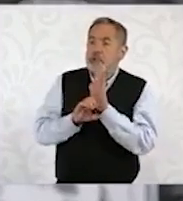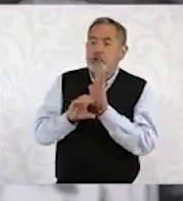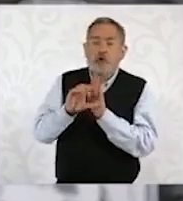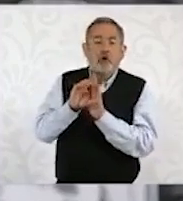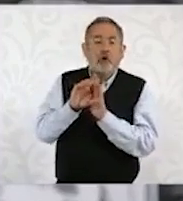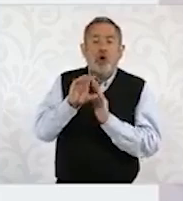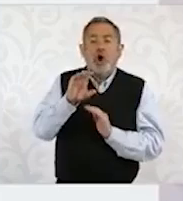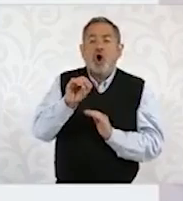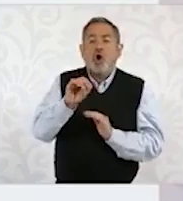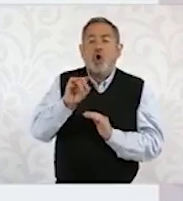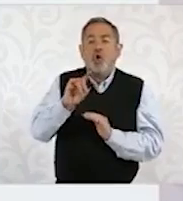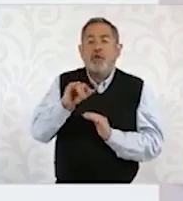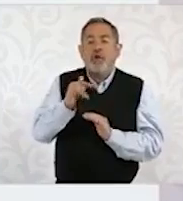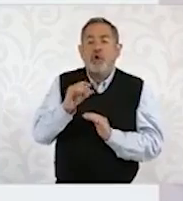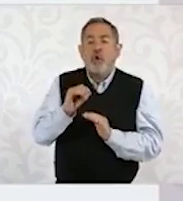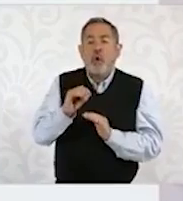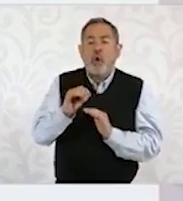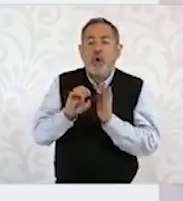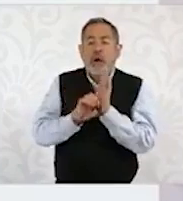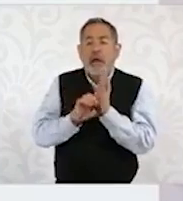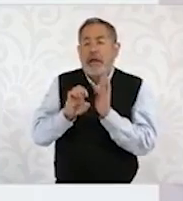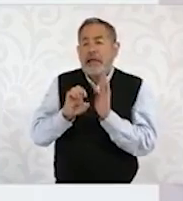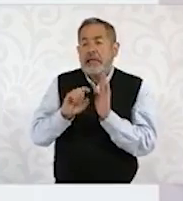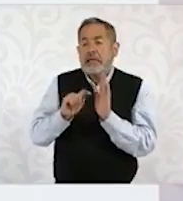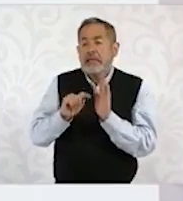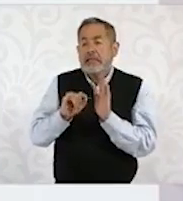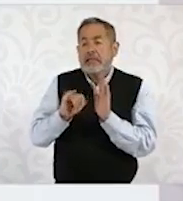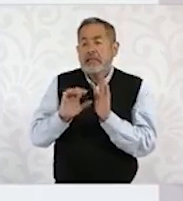y permitir que la audiencia se queje